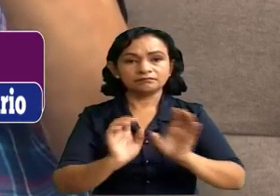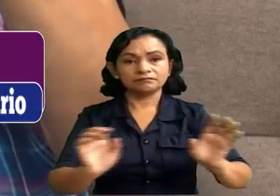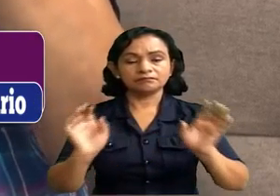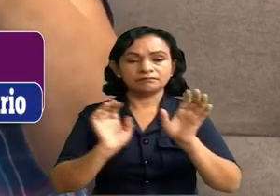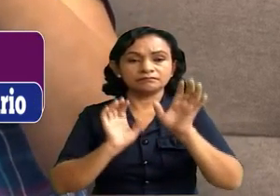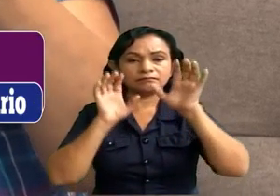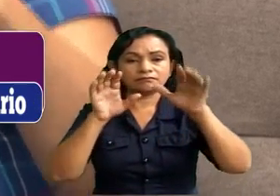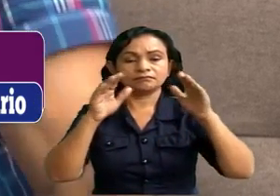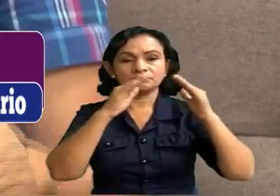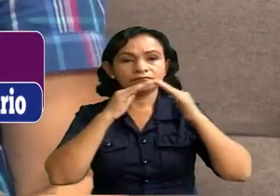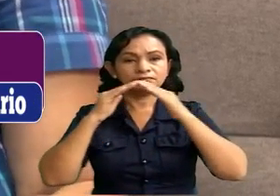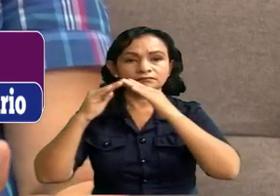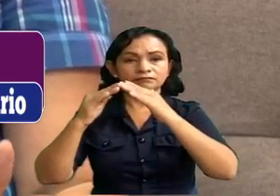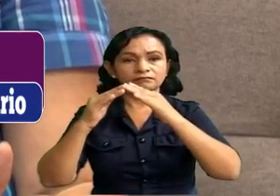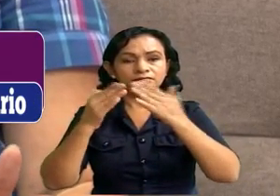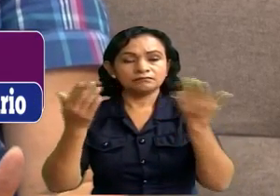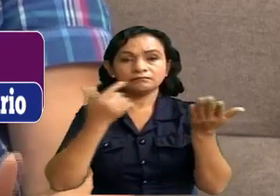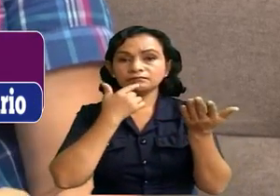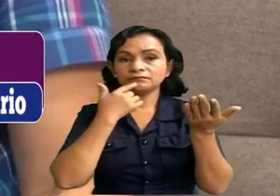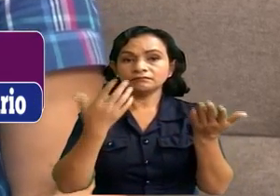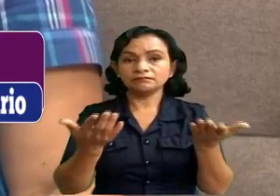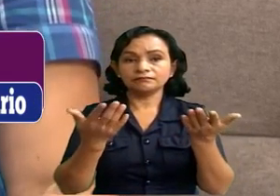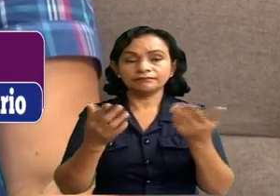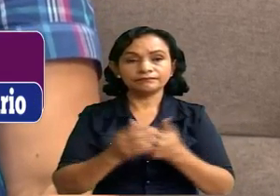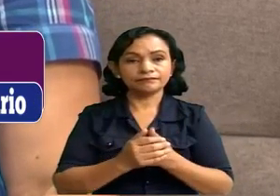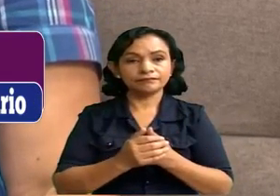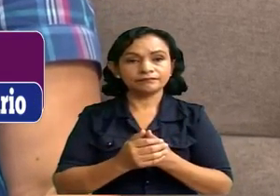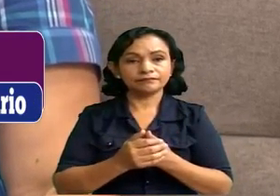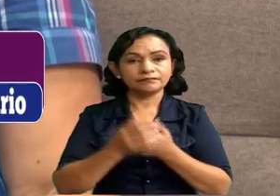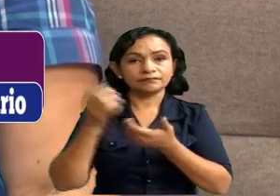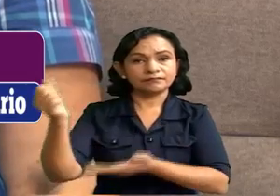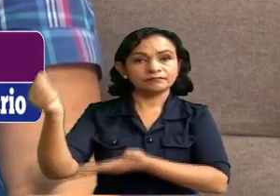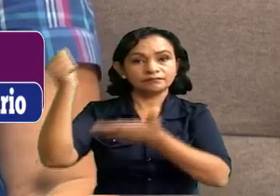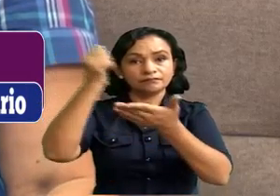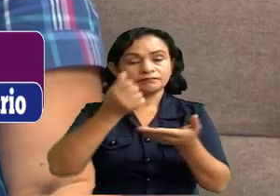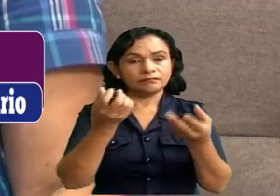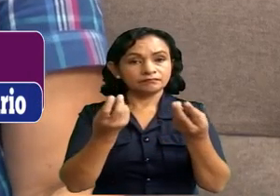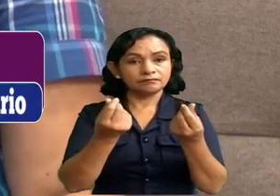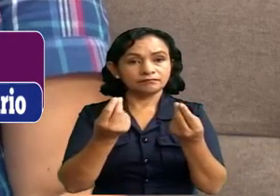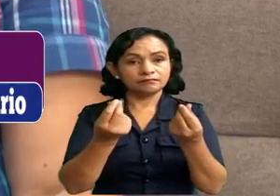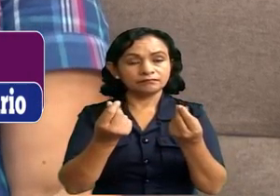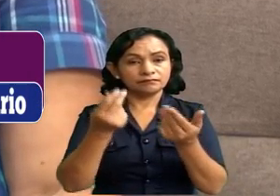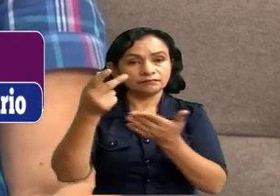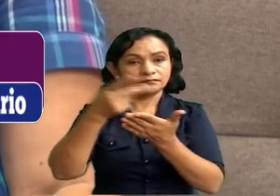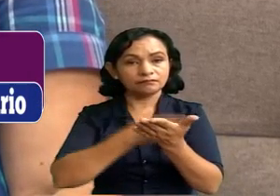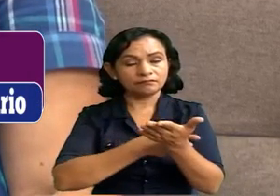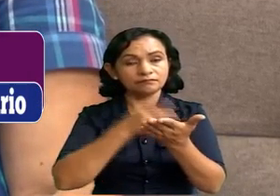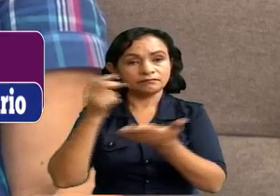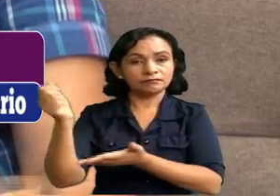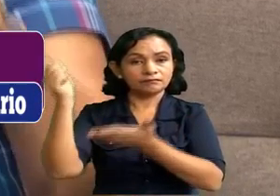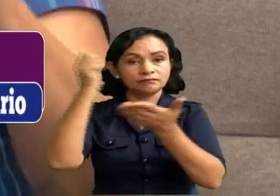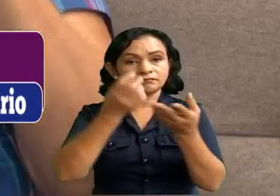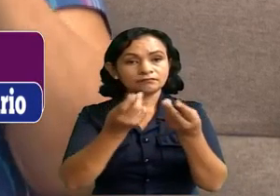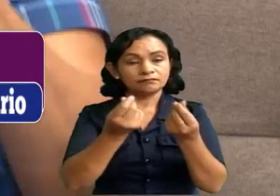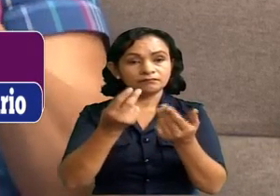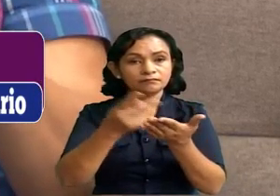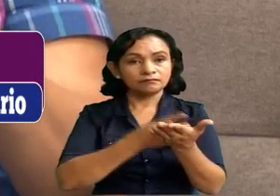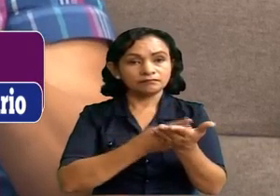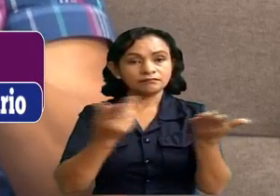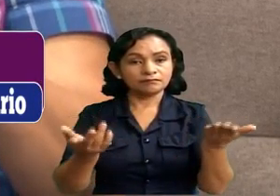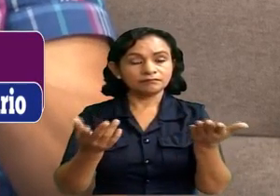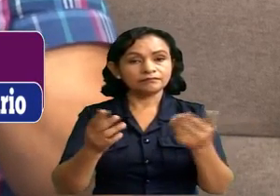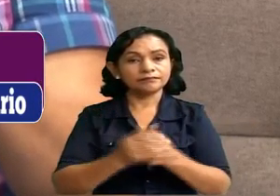vas a leer el contenido, no lo permite, ¿por qué? Porque no era una donación para un hospital público, ni un proyecto para un hospital público. Era para